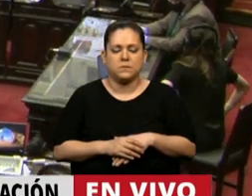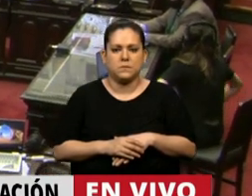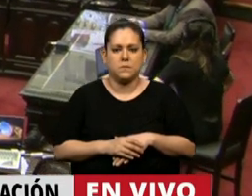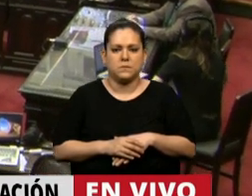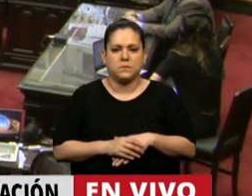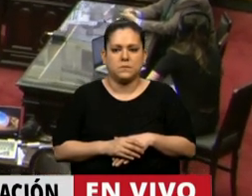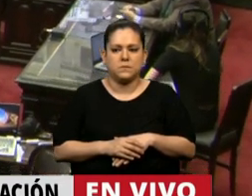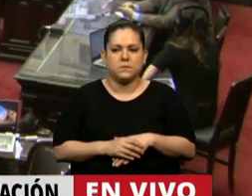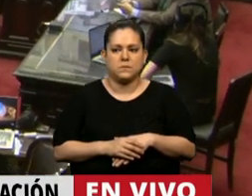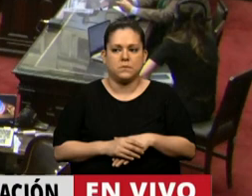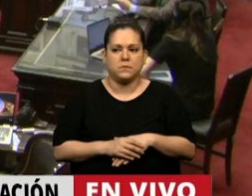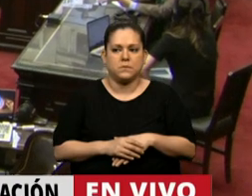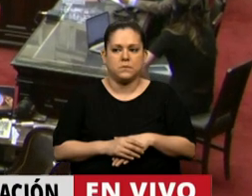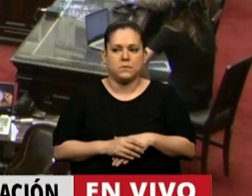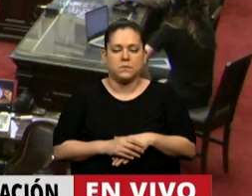favor